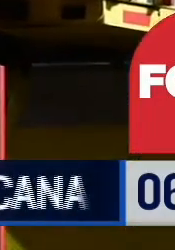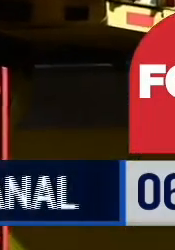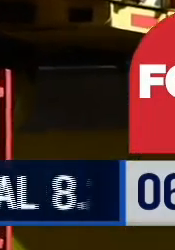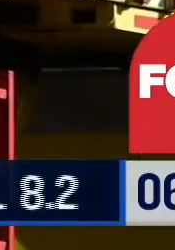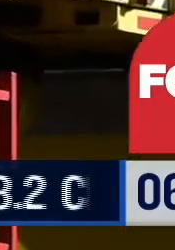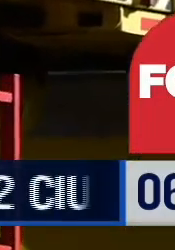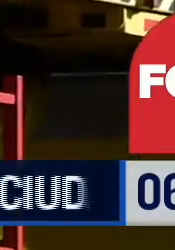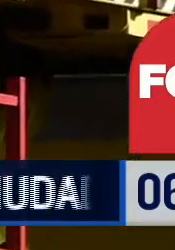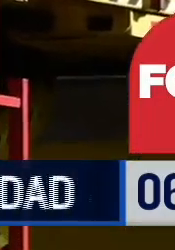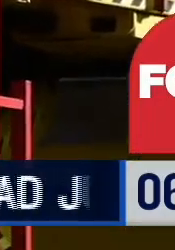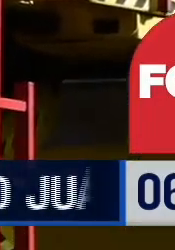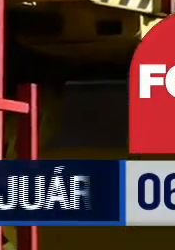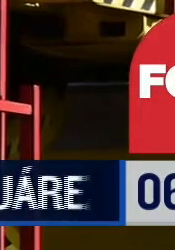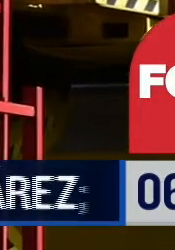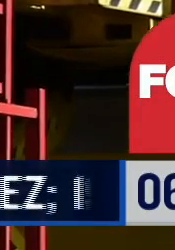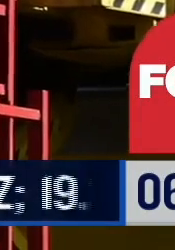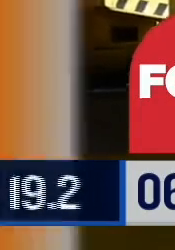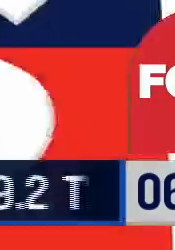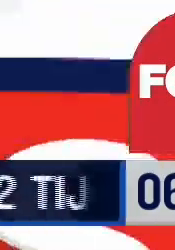8 aéreas.